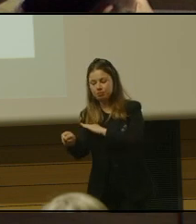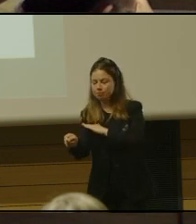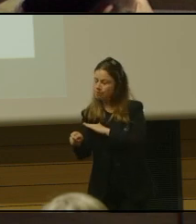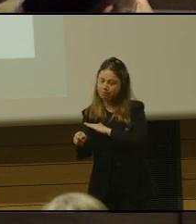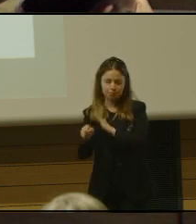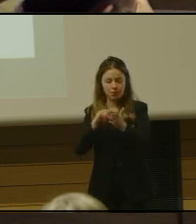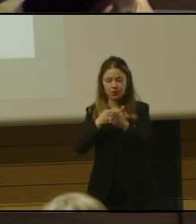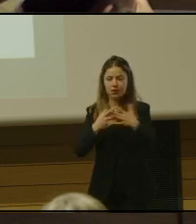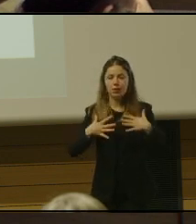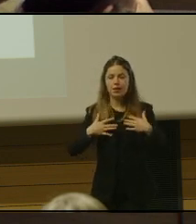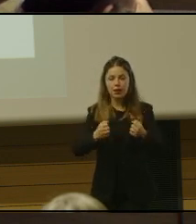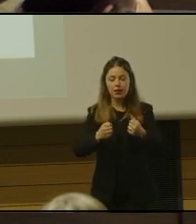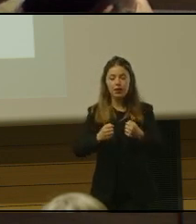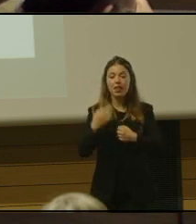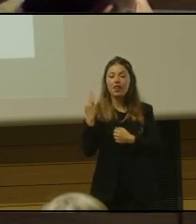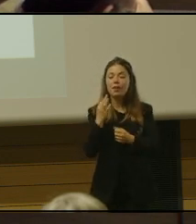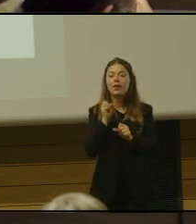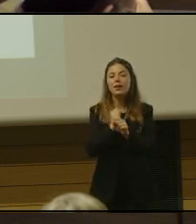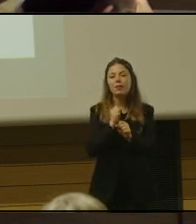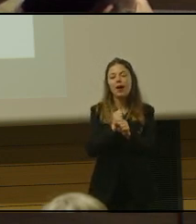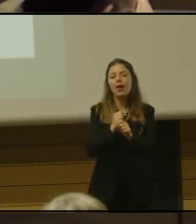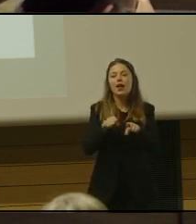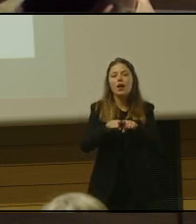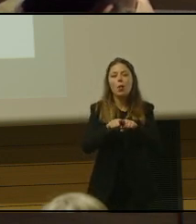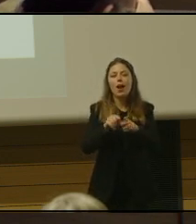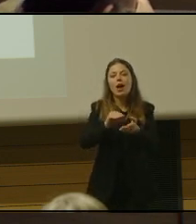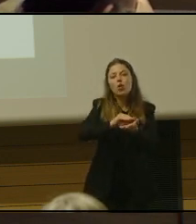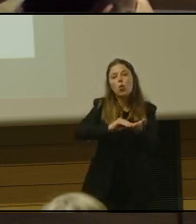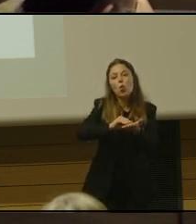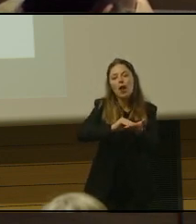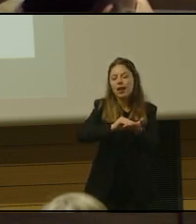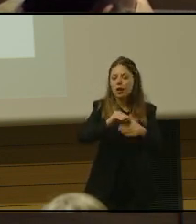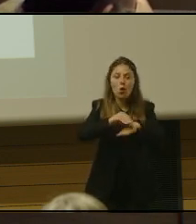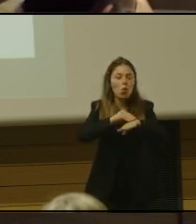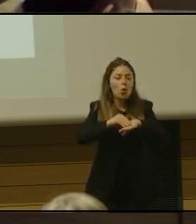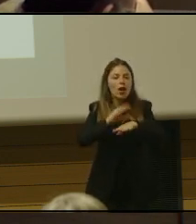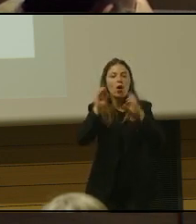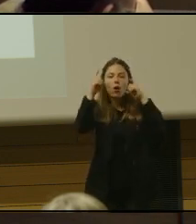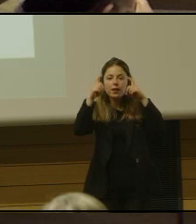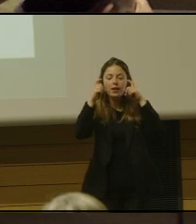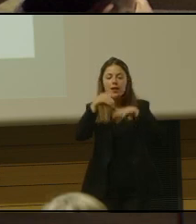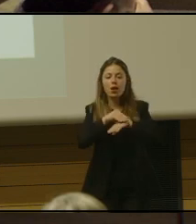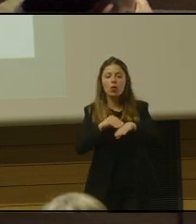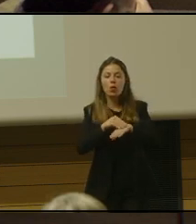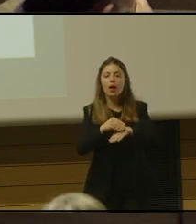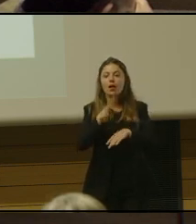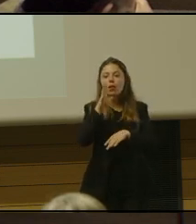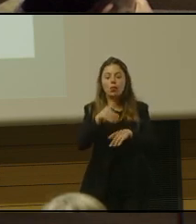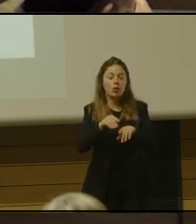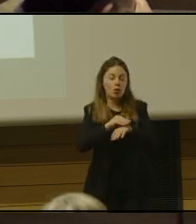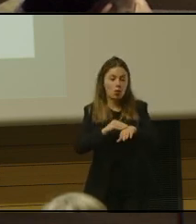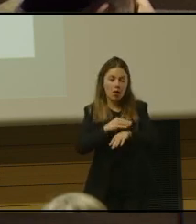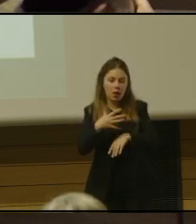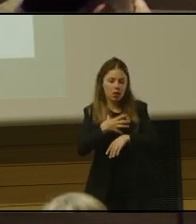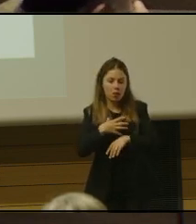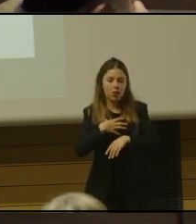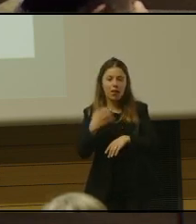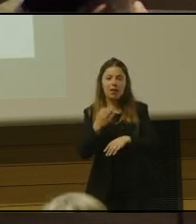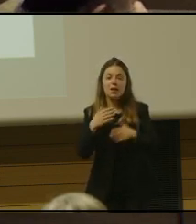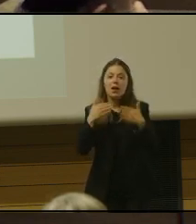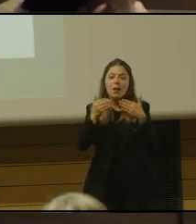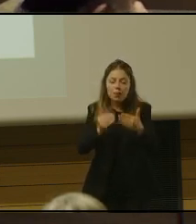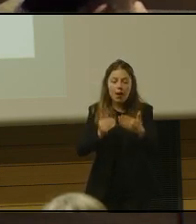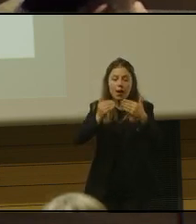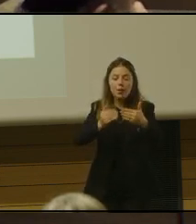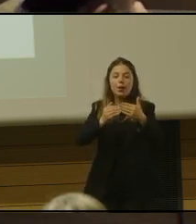el sistema sanitario en lo que debería trabajar no es en curarlos, o en intentar curarlos, porque muchas veces ya no los va a curar, sino que lo que va a hacer es